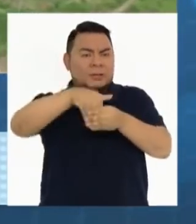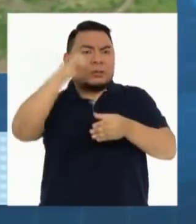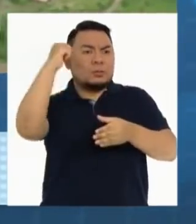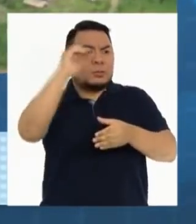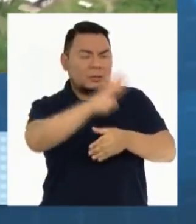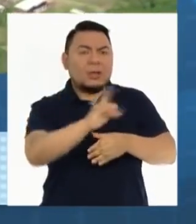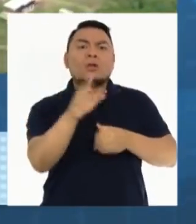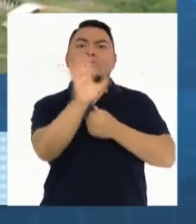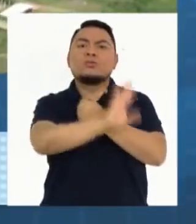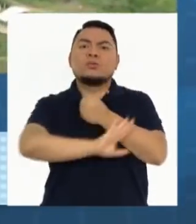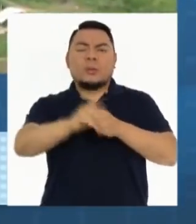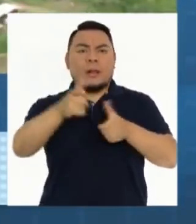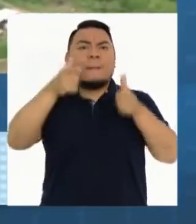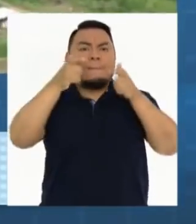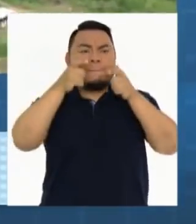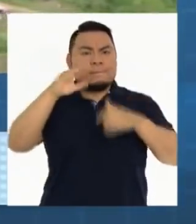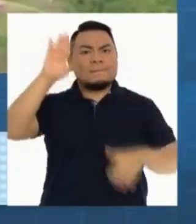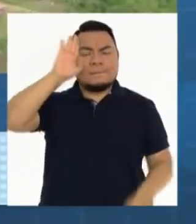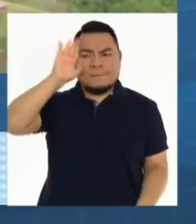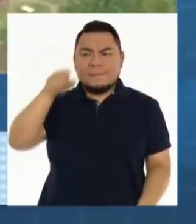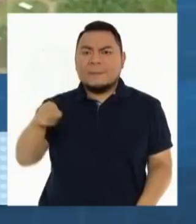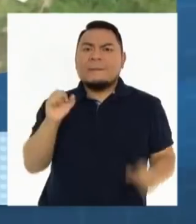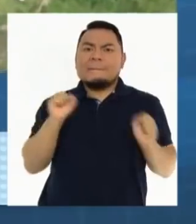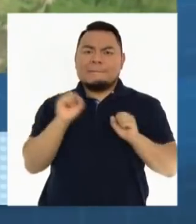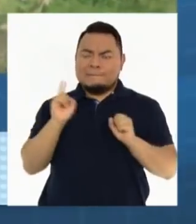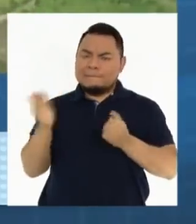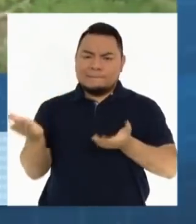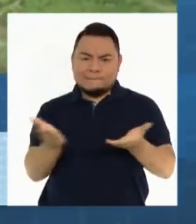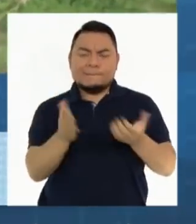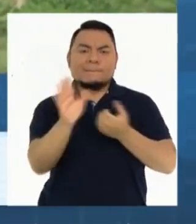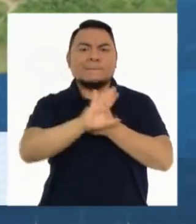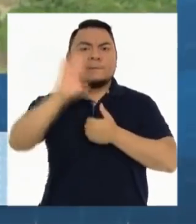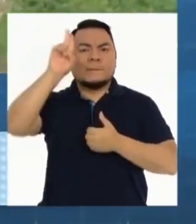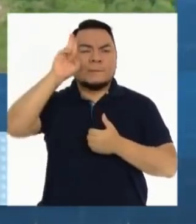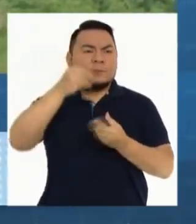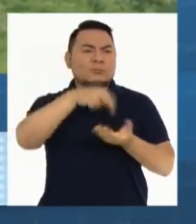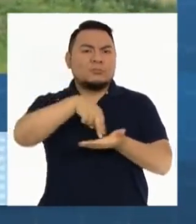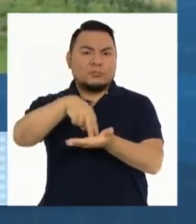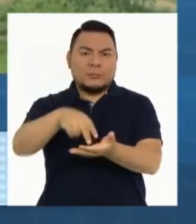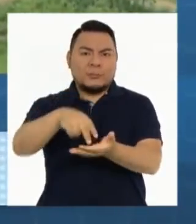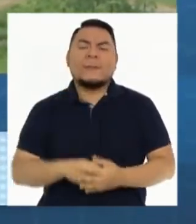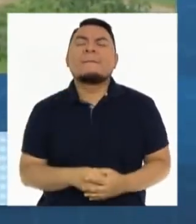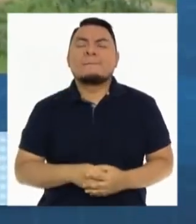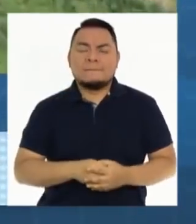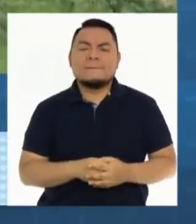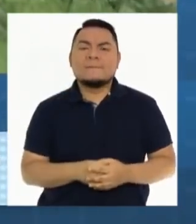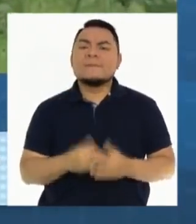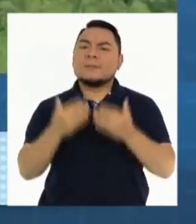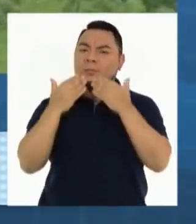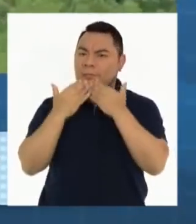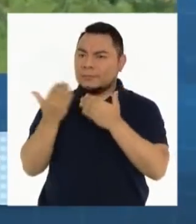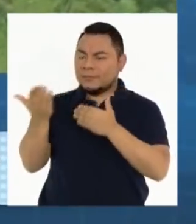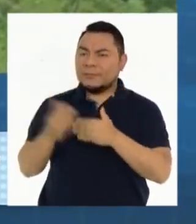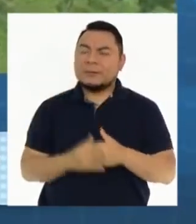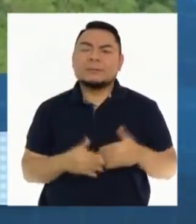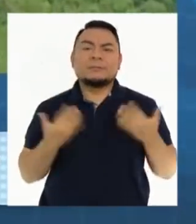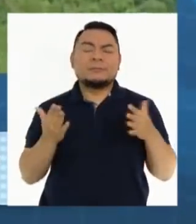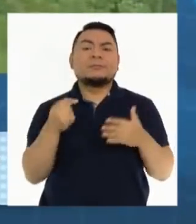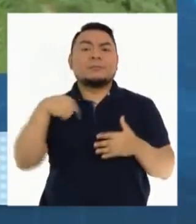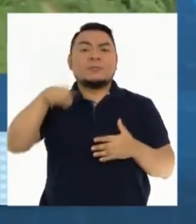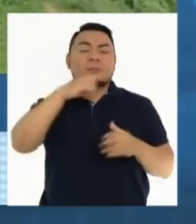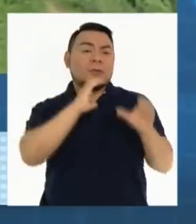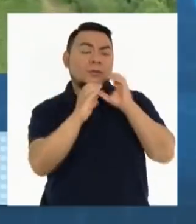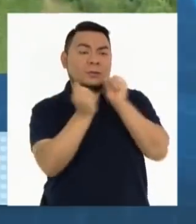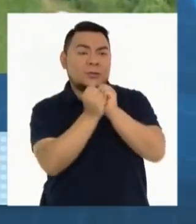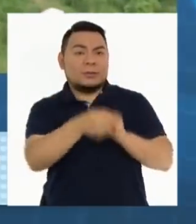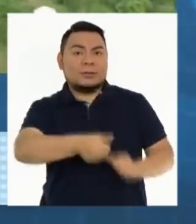a dar con la seguridad que amerita y que merece. Muy bien, gracias, general Astudillo, muy amable por habernos atendido. Hemos estado entonces